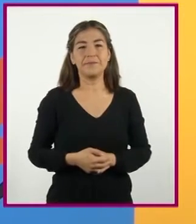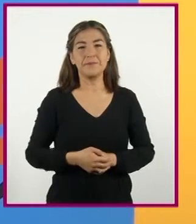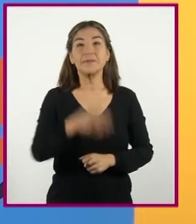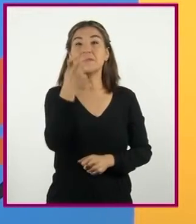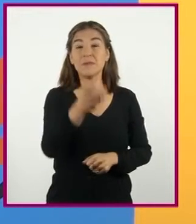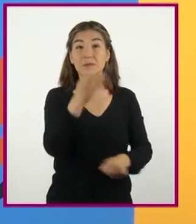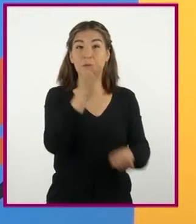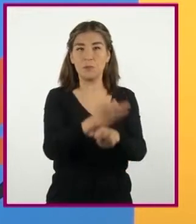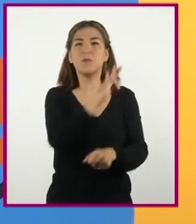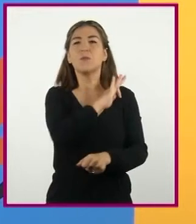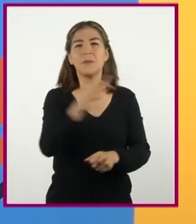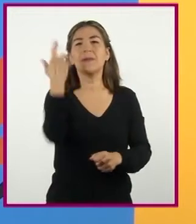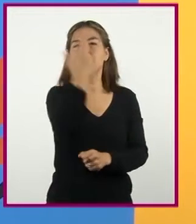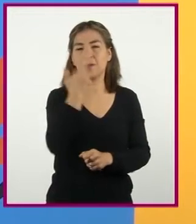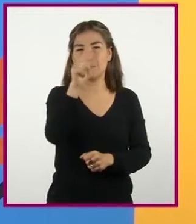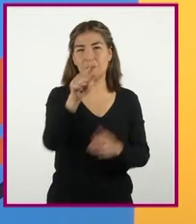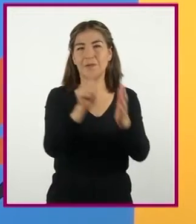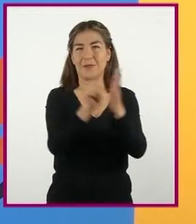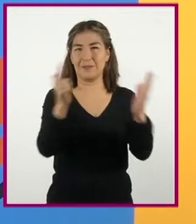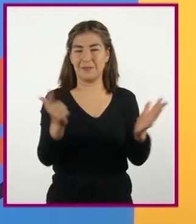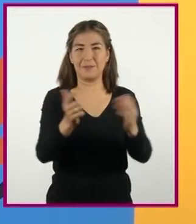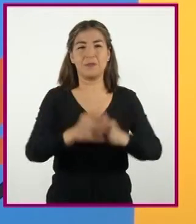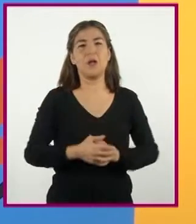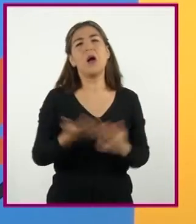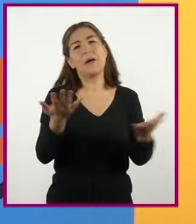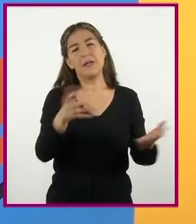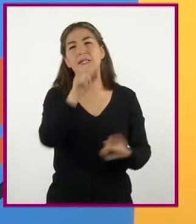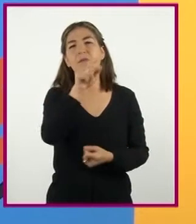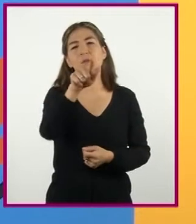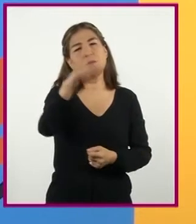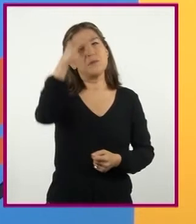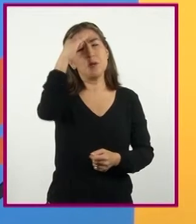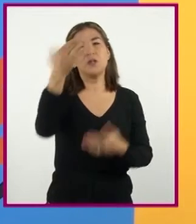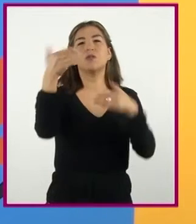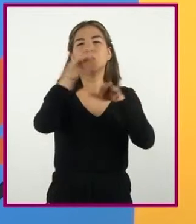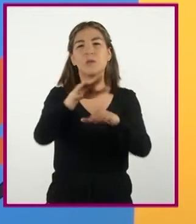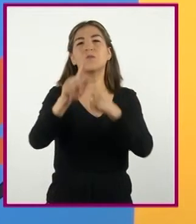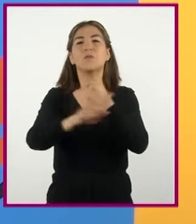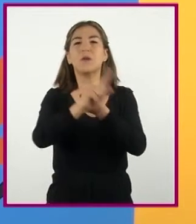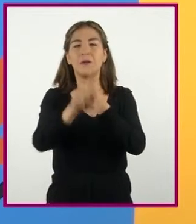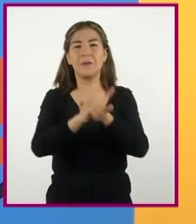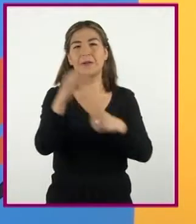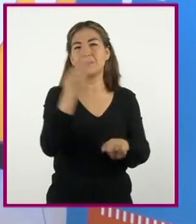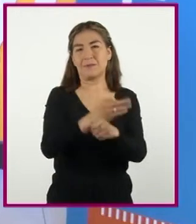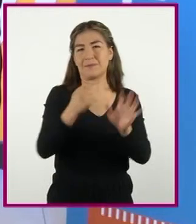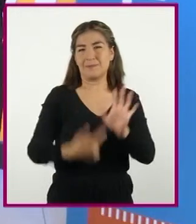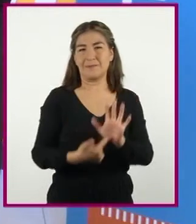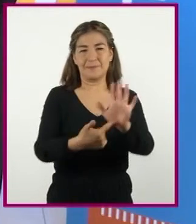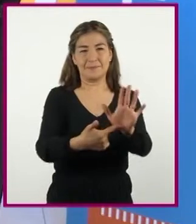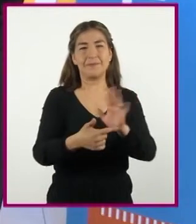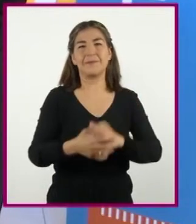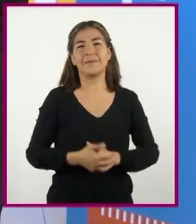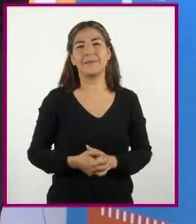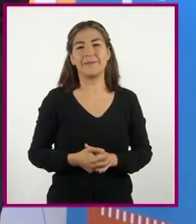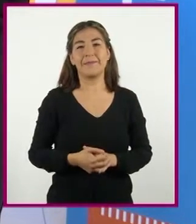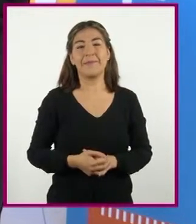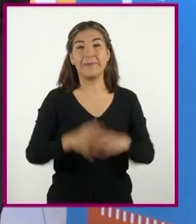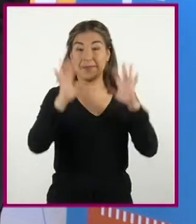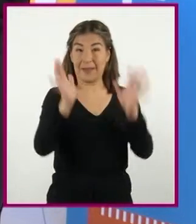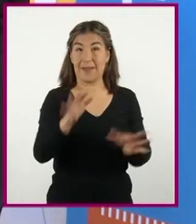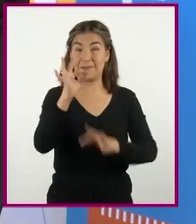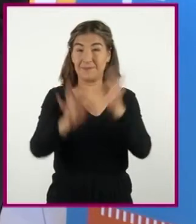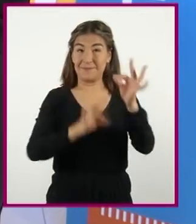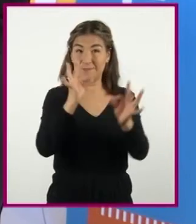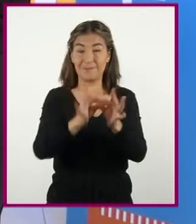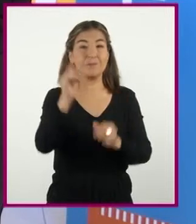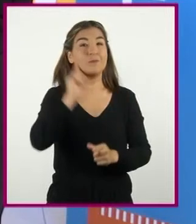las pueden resolver al revisar su libro de texto o al reflexionar en torno a los problemas que se presentan. ¿Están listas y